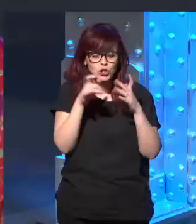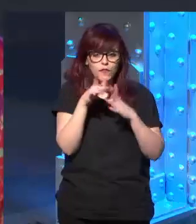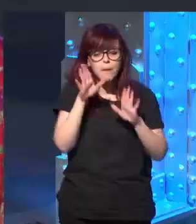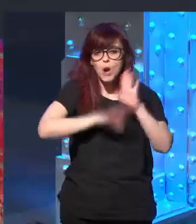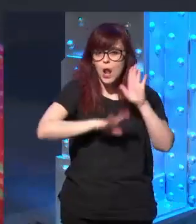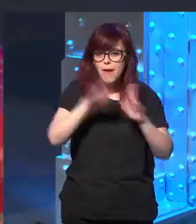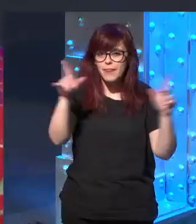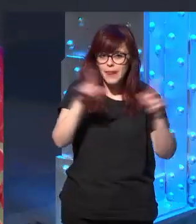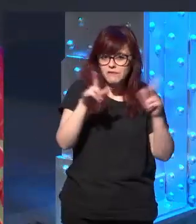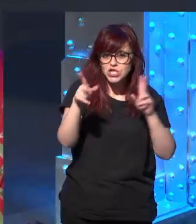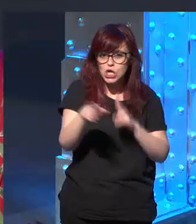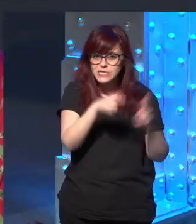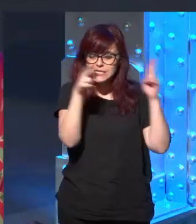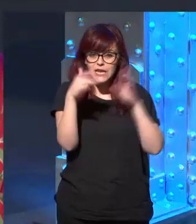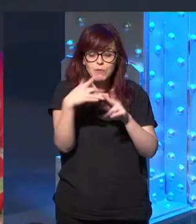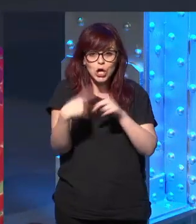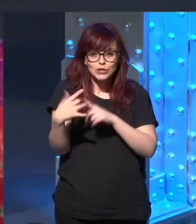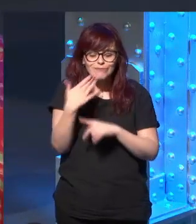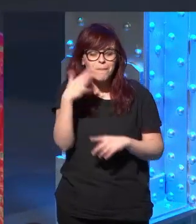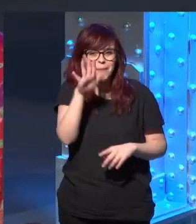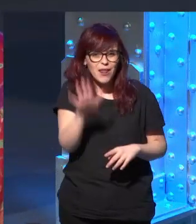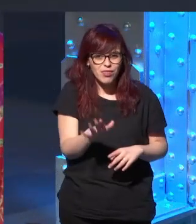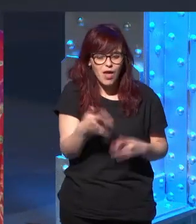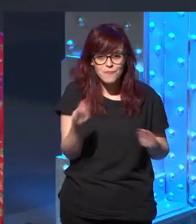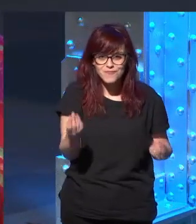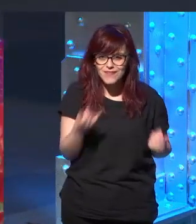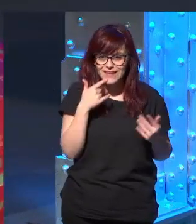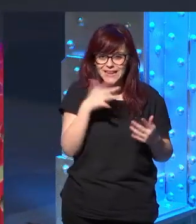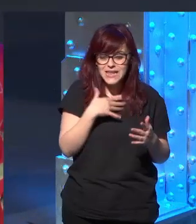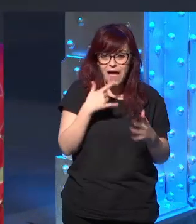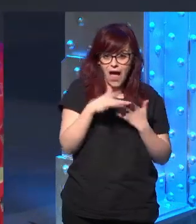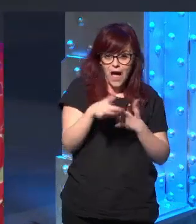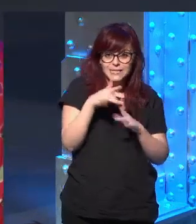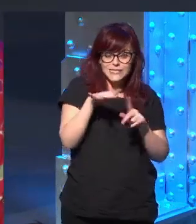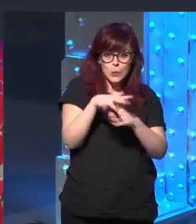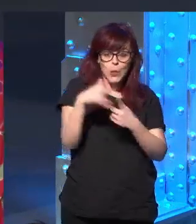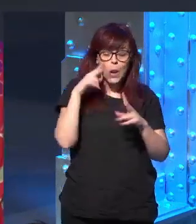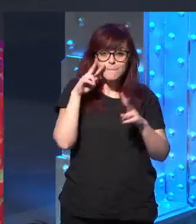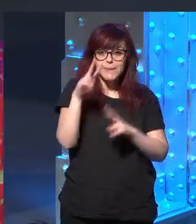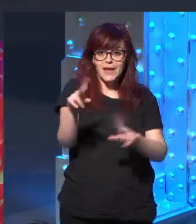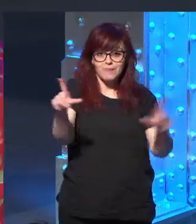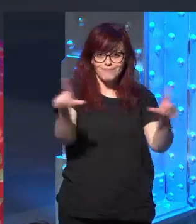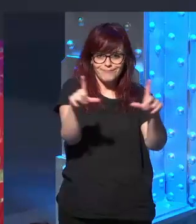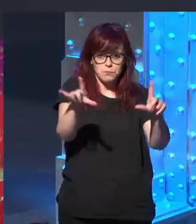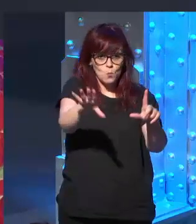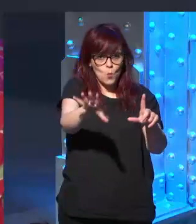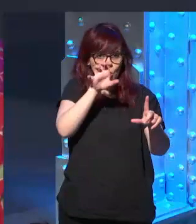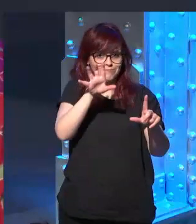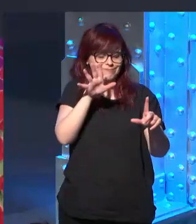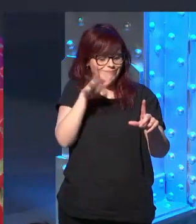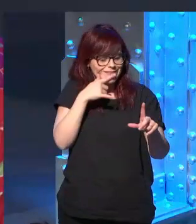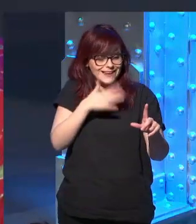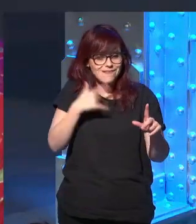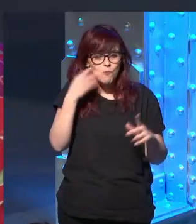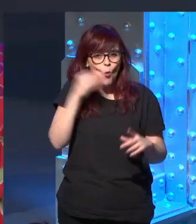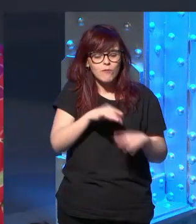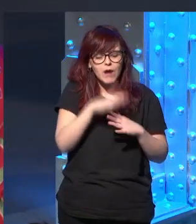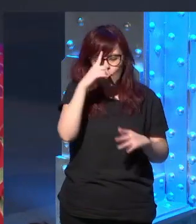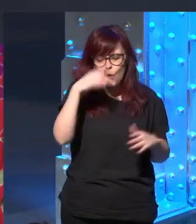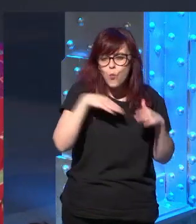de televisión, de series, como queriendo, en cierto modo, captar lo que estaba ocurriendo, ¿no? Congelar el instante y para